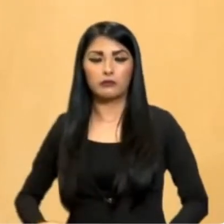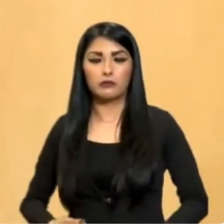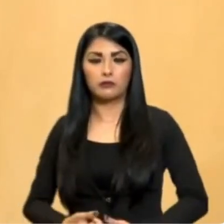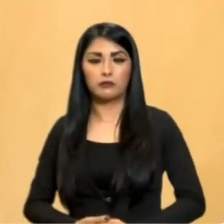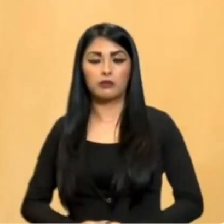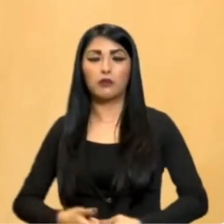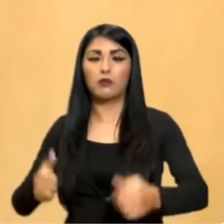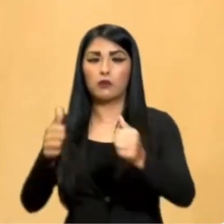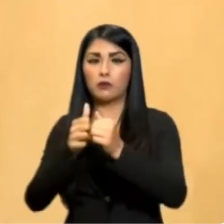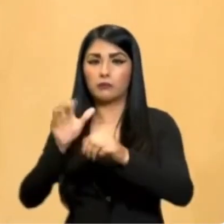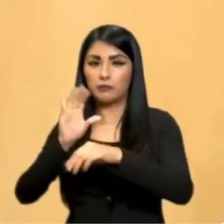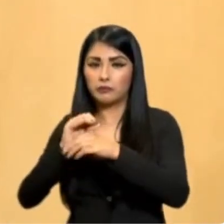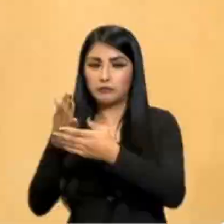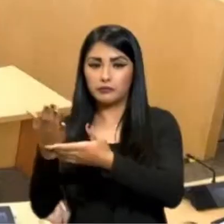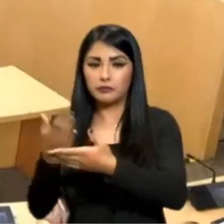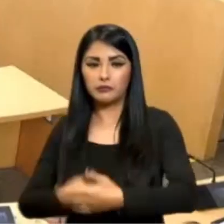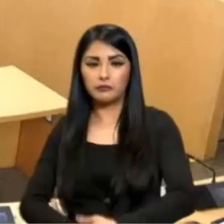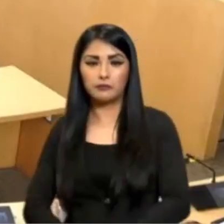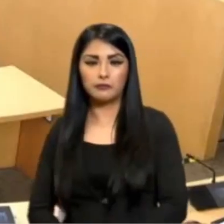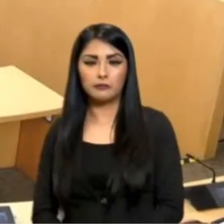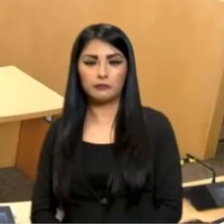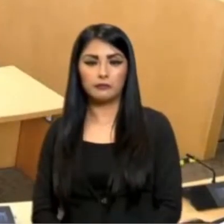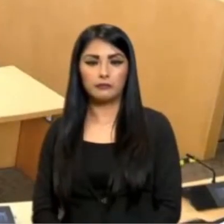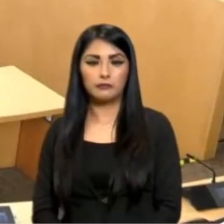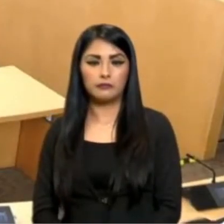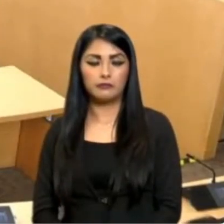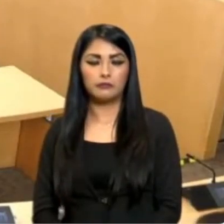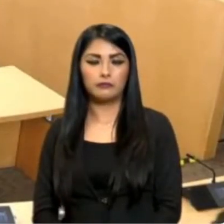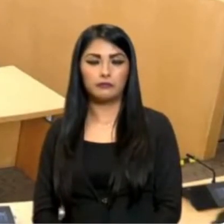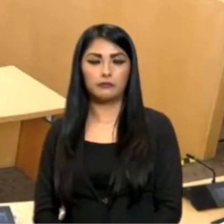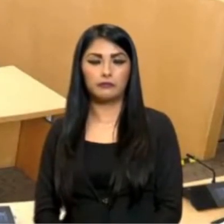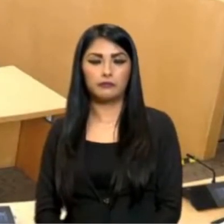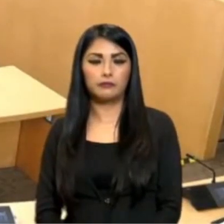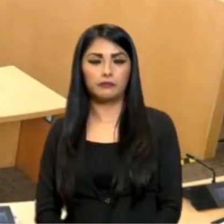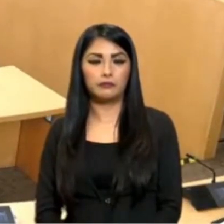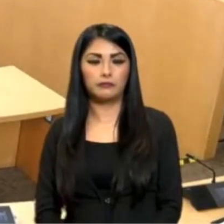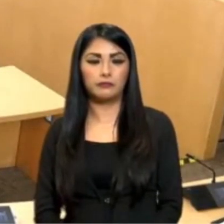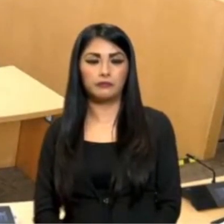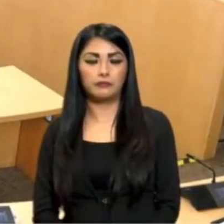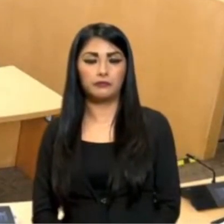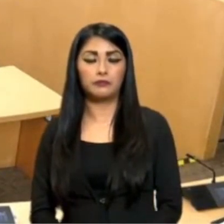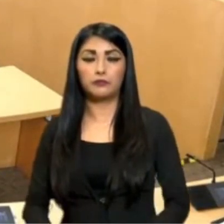ellas se logra la inclusión y erradicación de la violencia contra las mujeres.